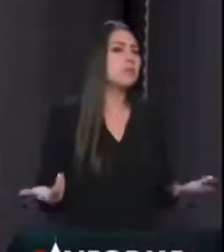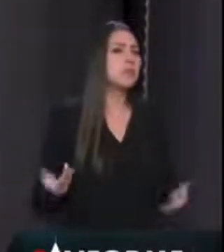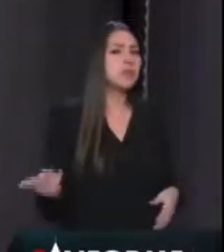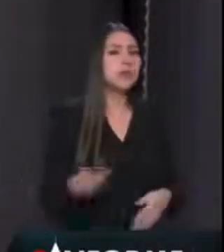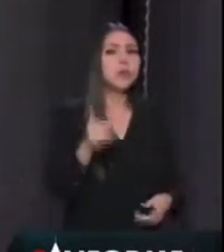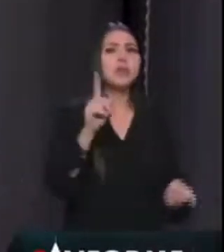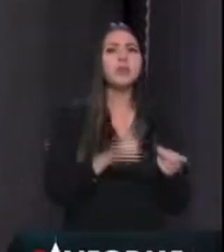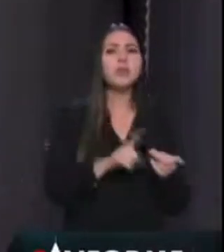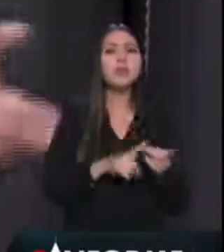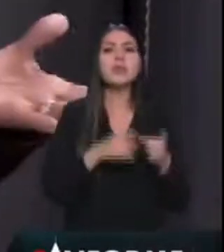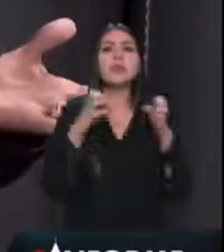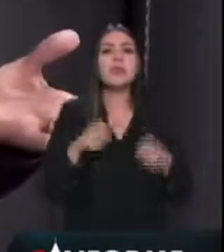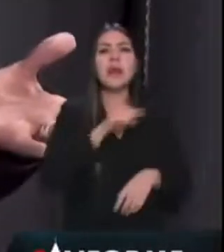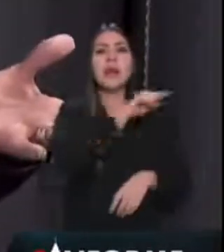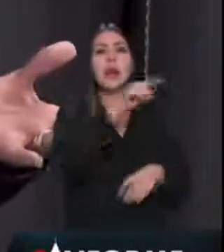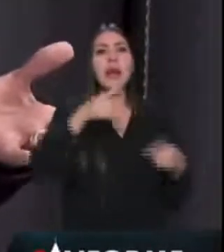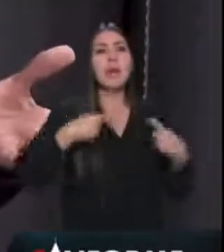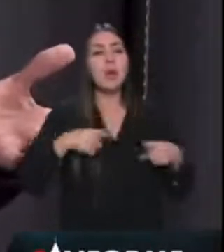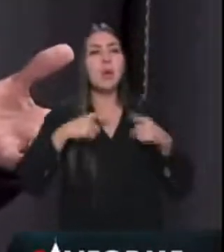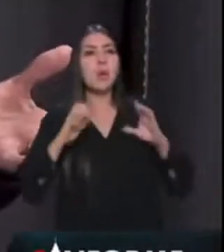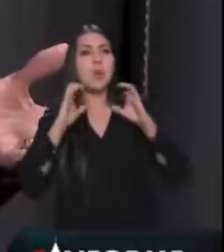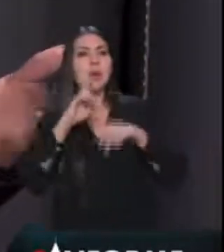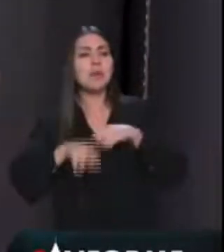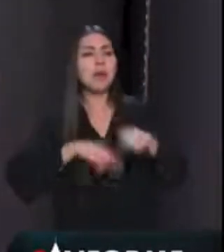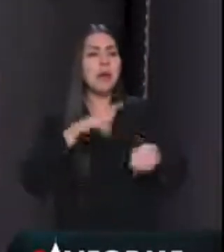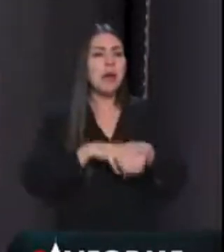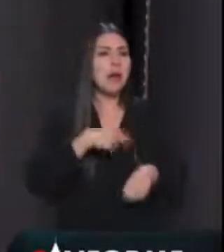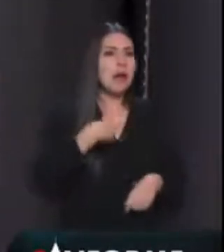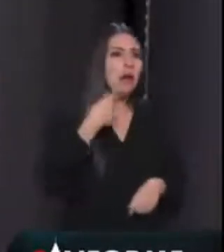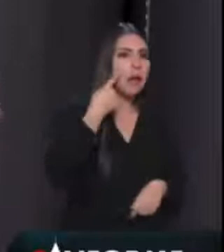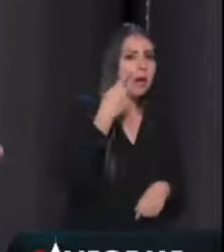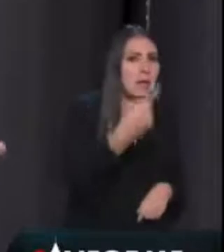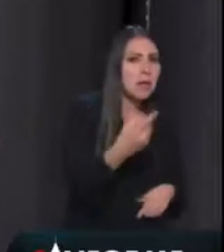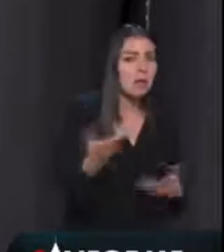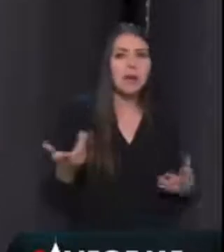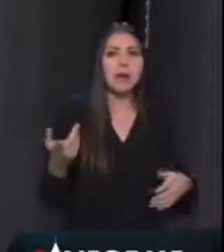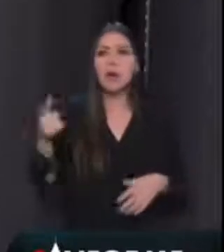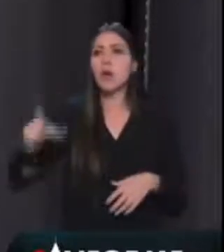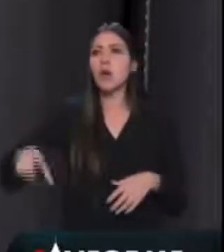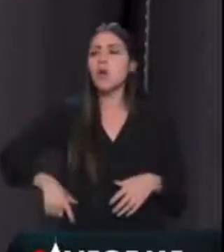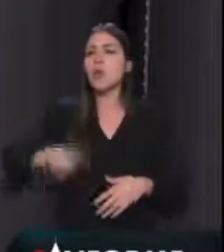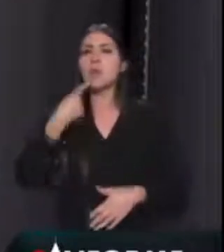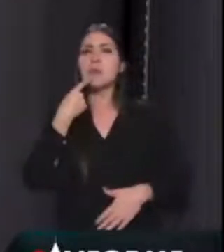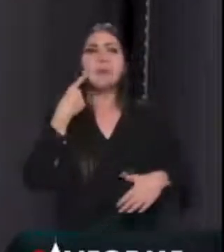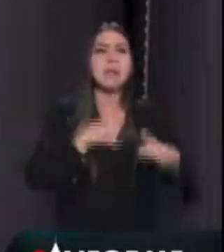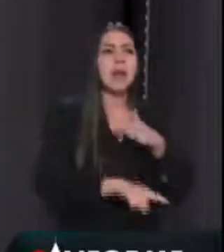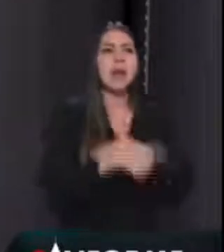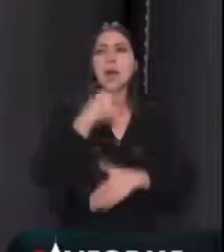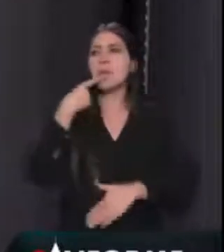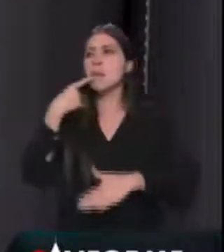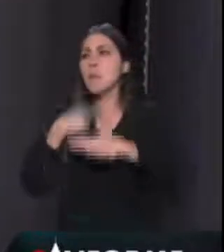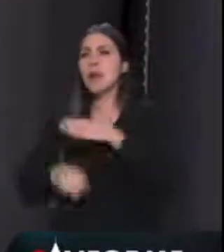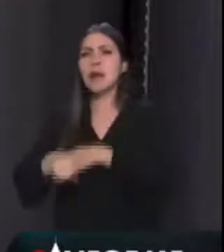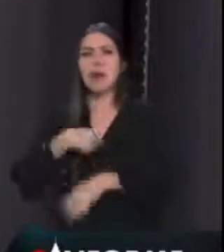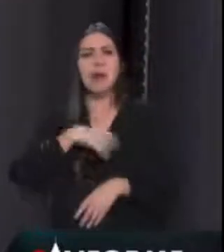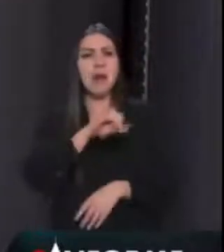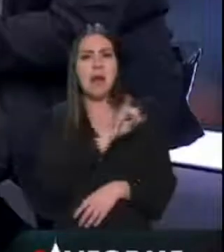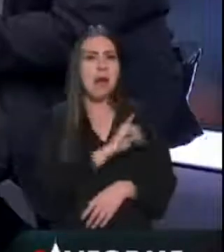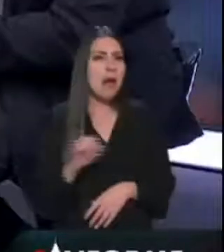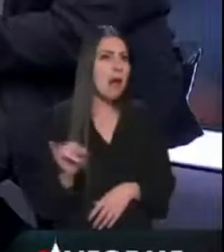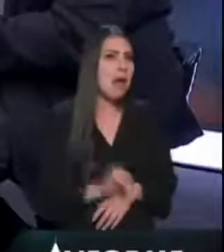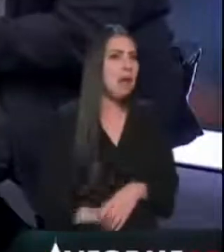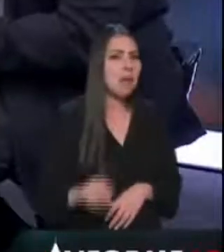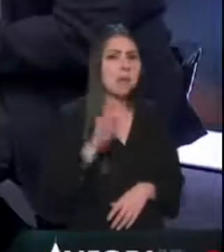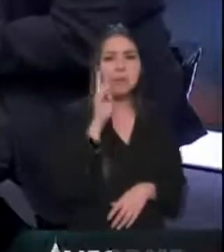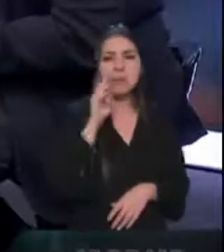estaban los ecologistas? Nunca los escuché demandando a esos gobiernos que invirtieran en energías alternativas.